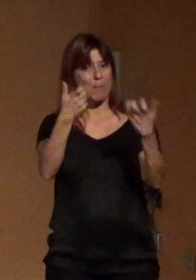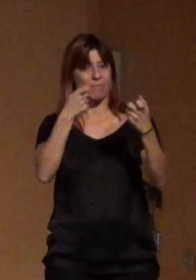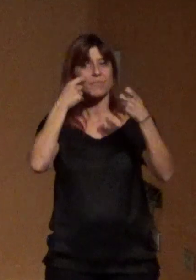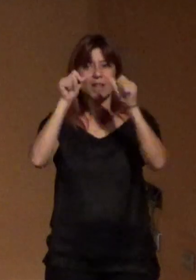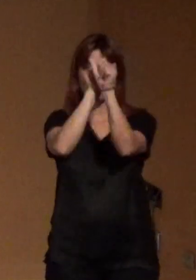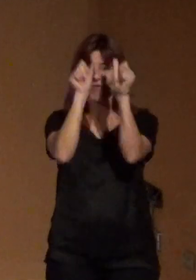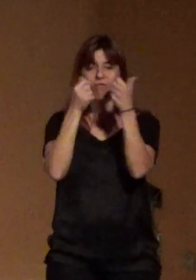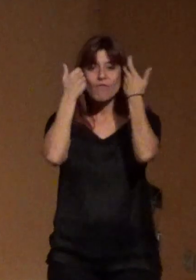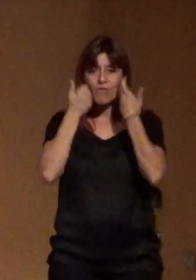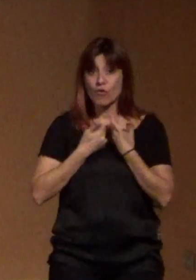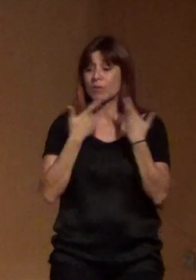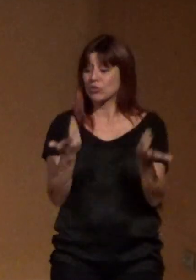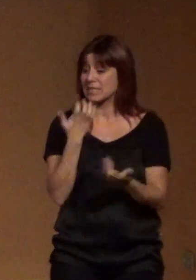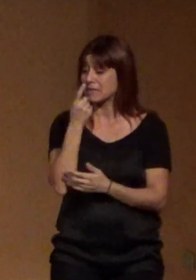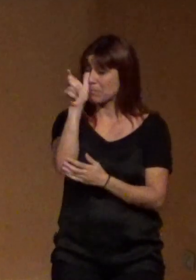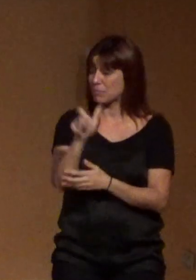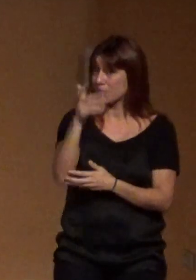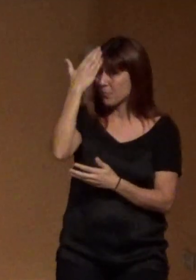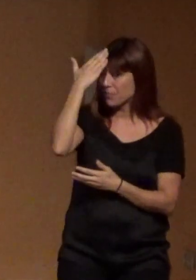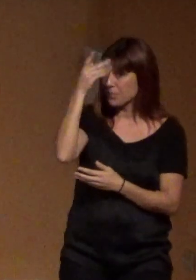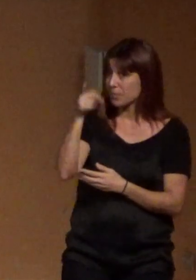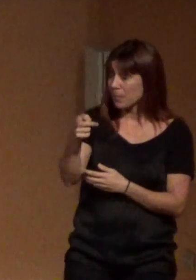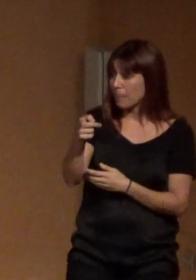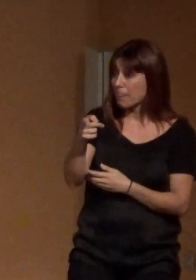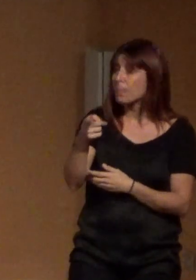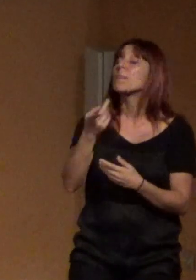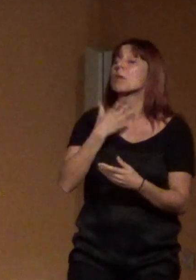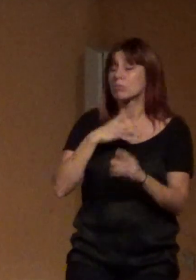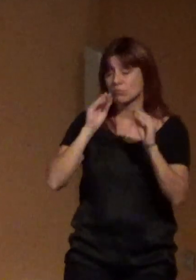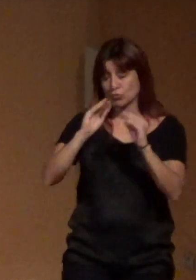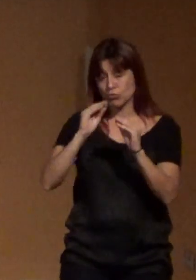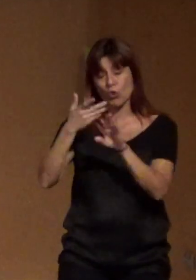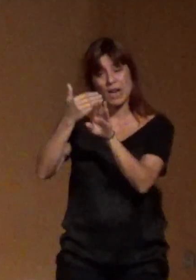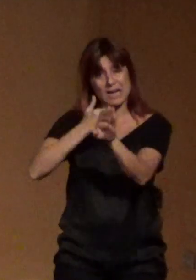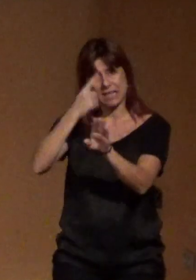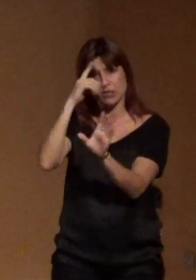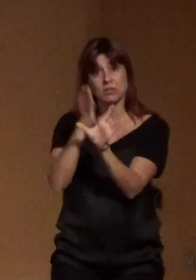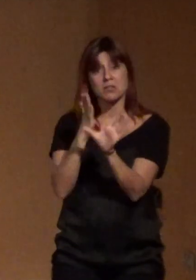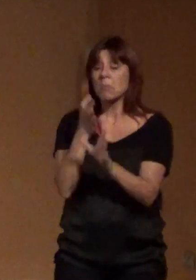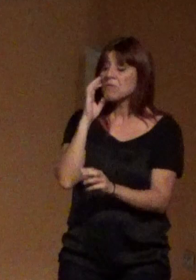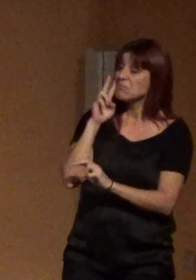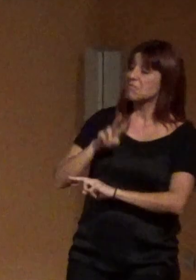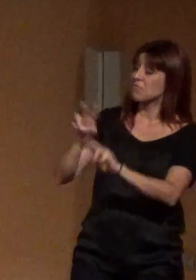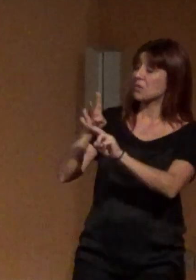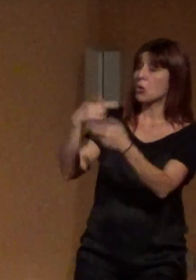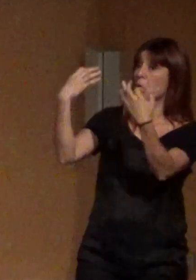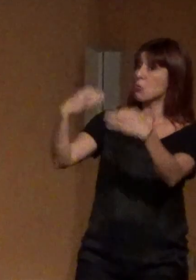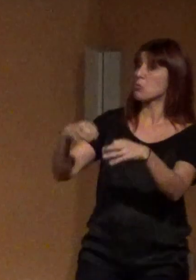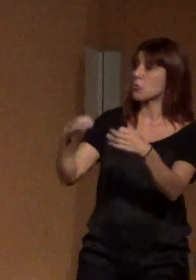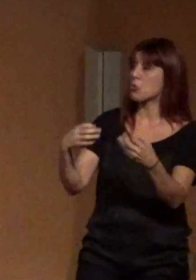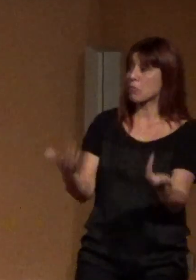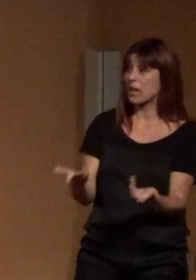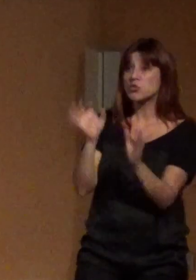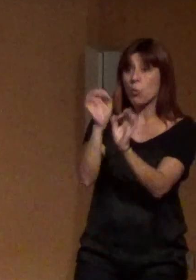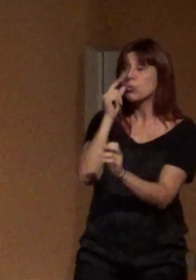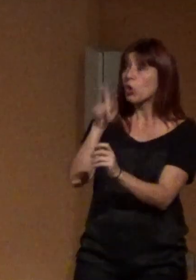pues puede ser un sujeto de estas características con su genital grande, su retraso psíquico, pero chicos muy normales. El padre de este chico era médico y su madre era